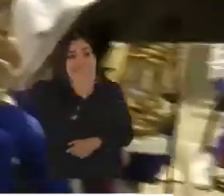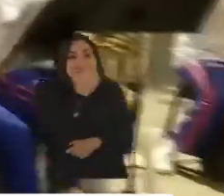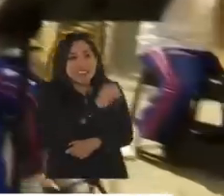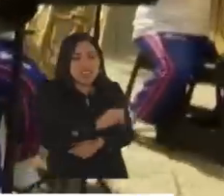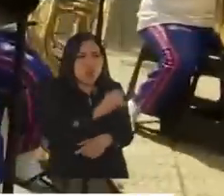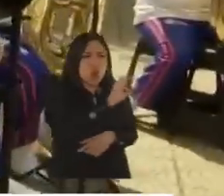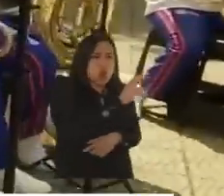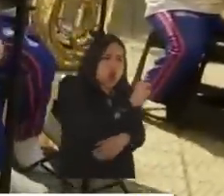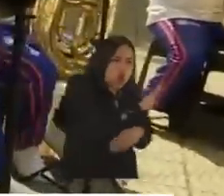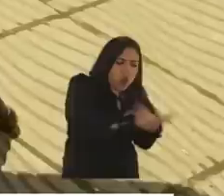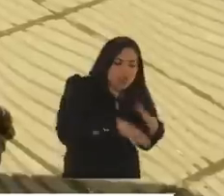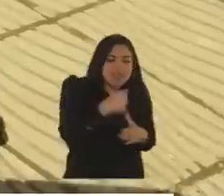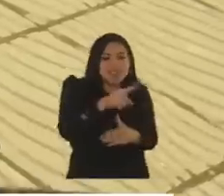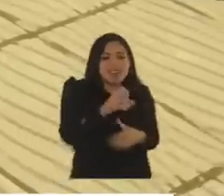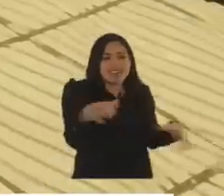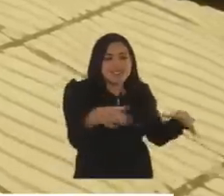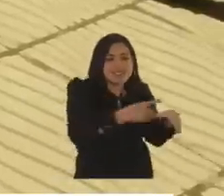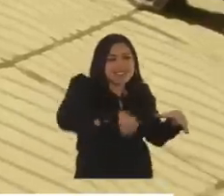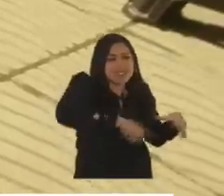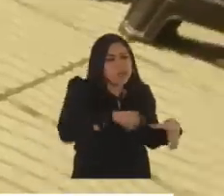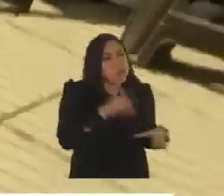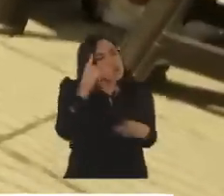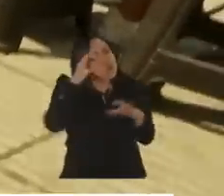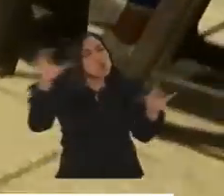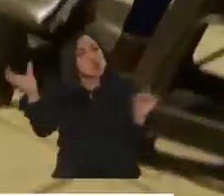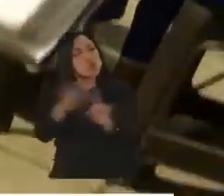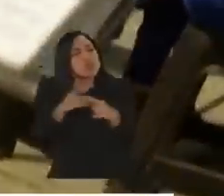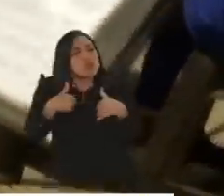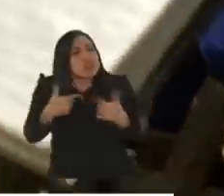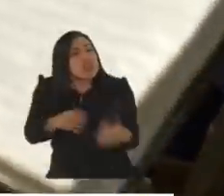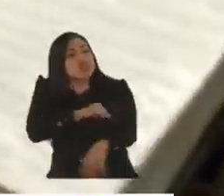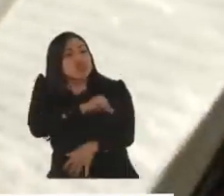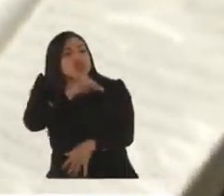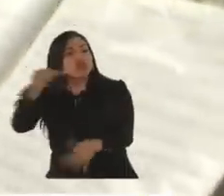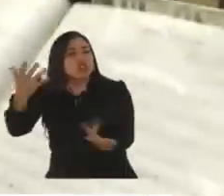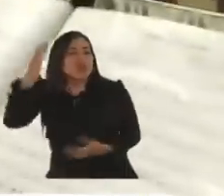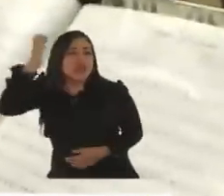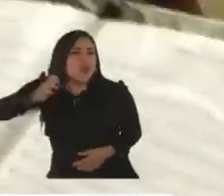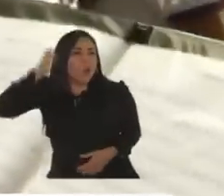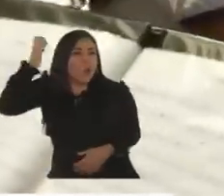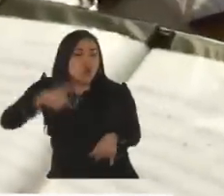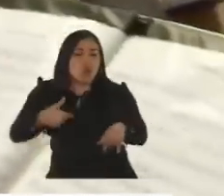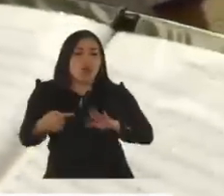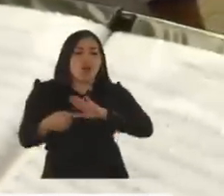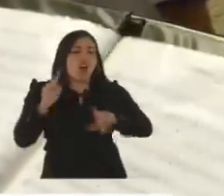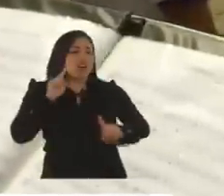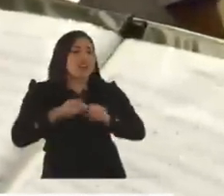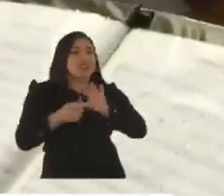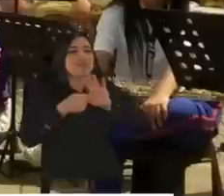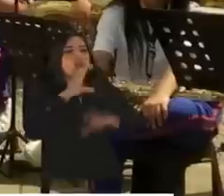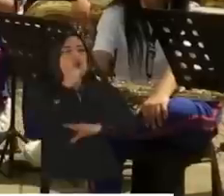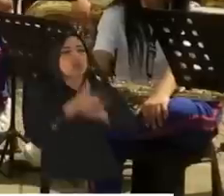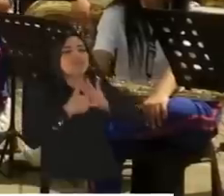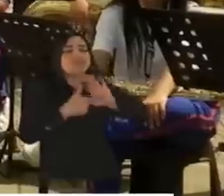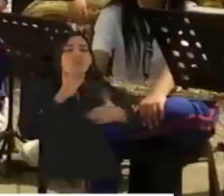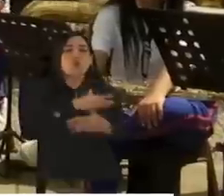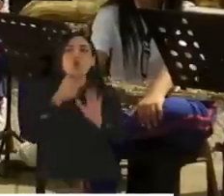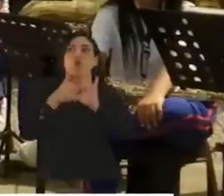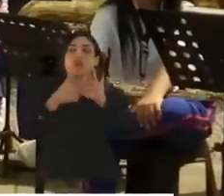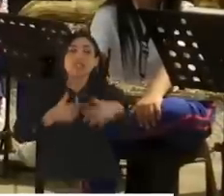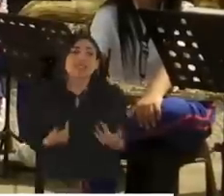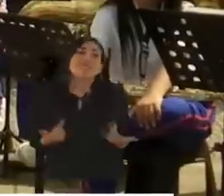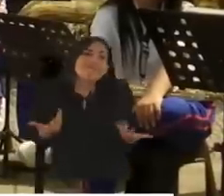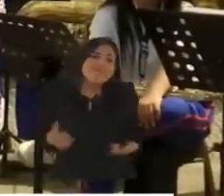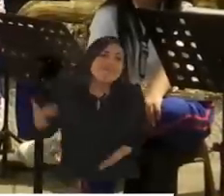entre 8 y 16 años tienen un nuevo sueño, quieren viajar a Europa a representar a Colombia. Queremos participar